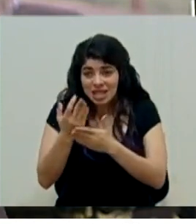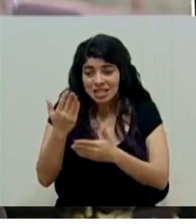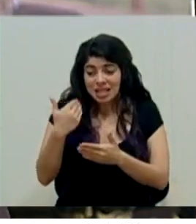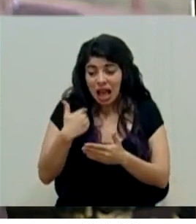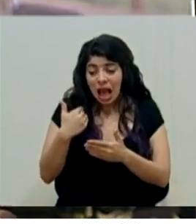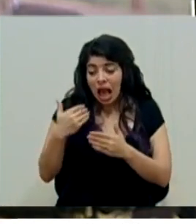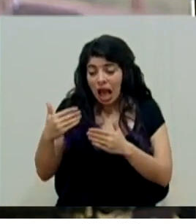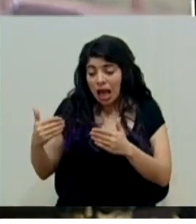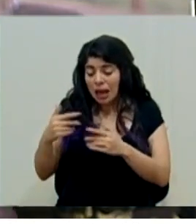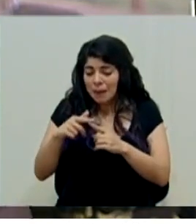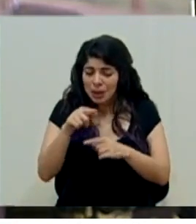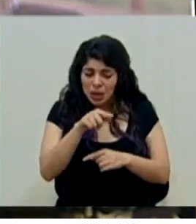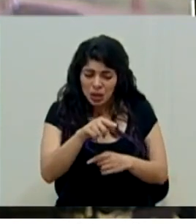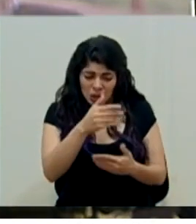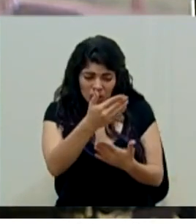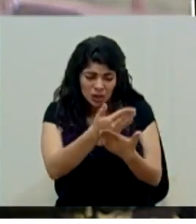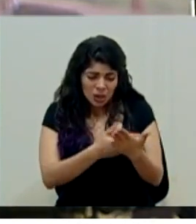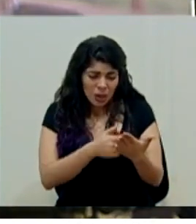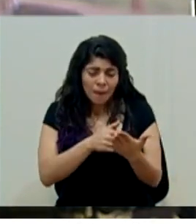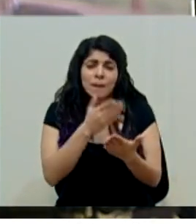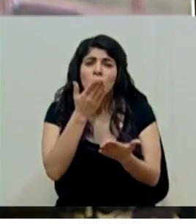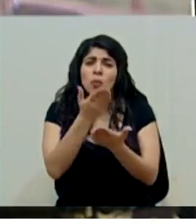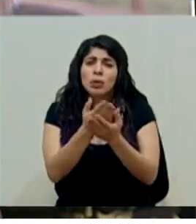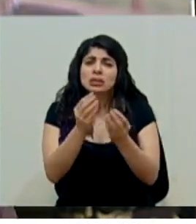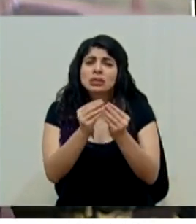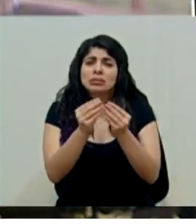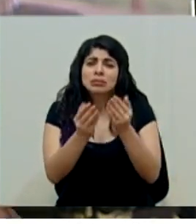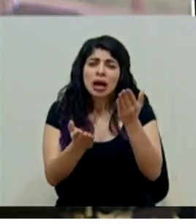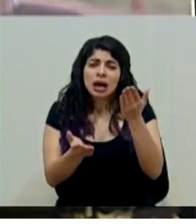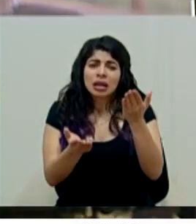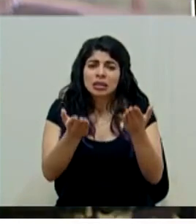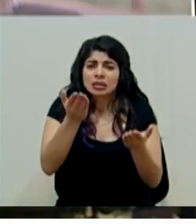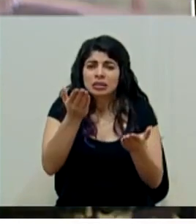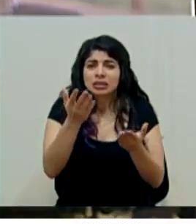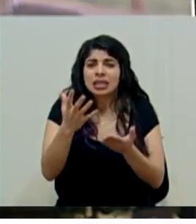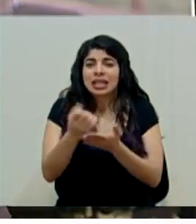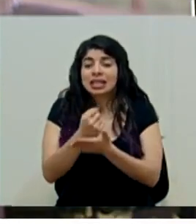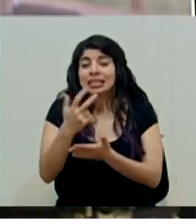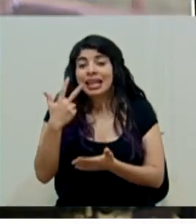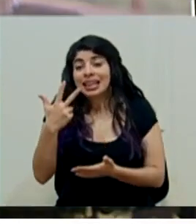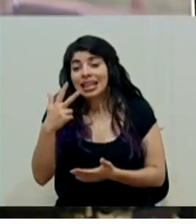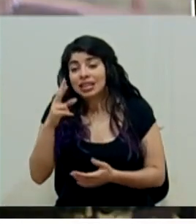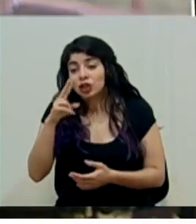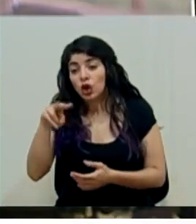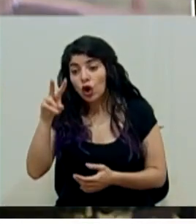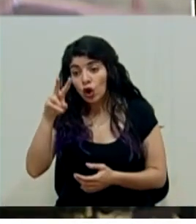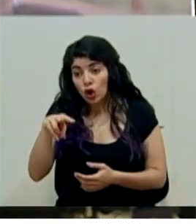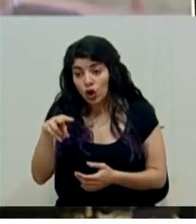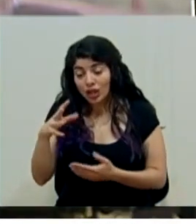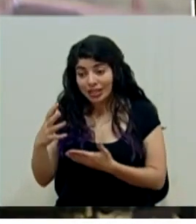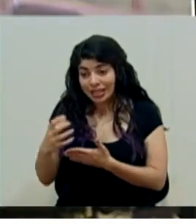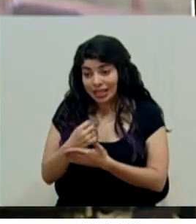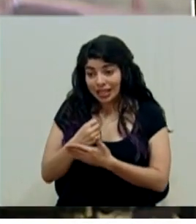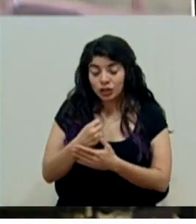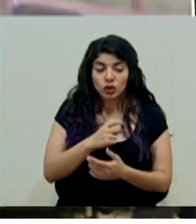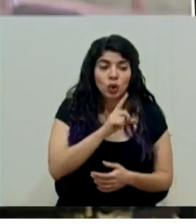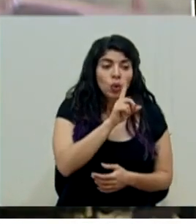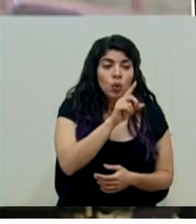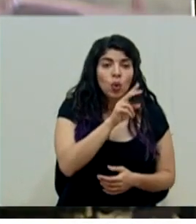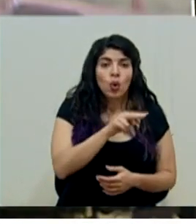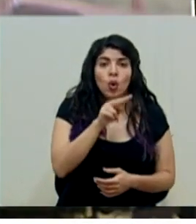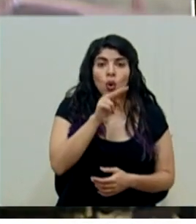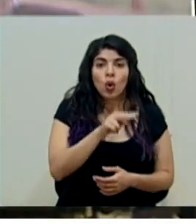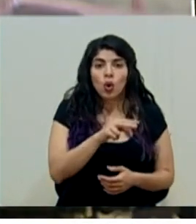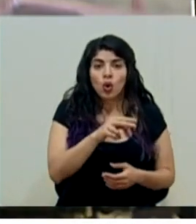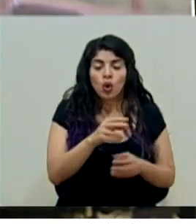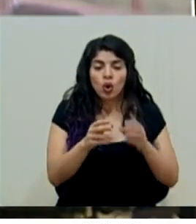4 años, está inclinada sobre los ingresos? Por 3 colones de ingresos hay 1 colón en